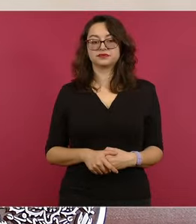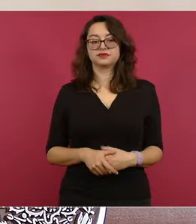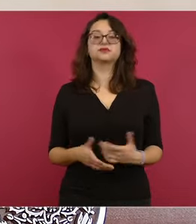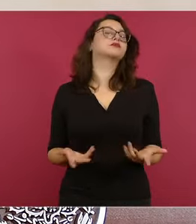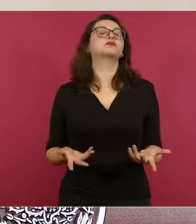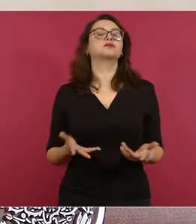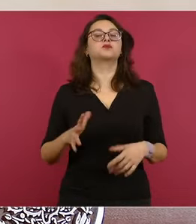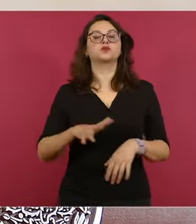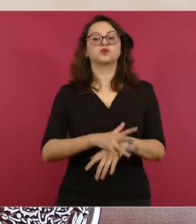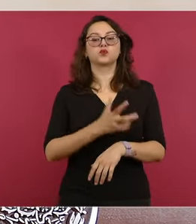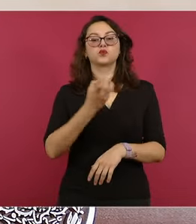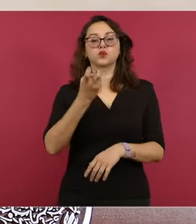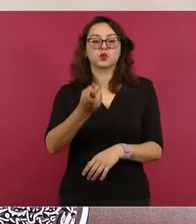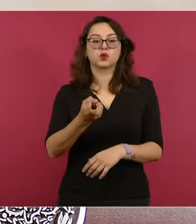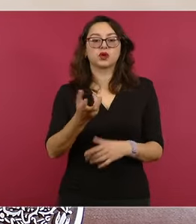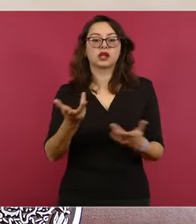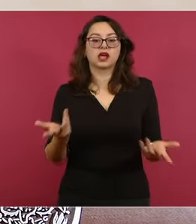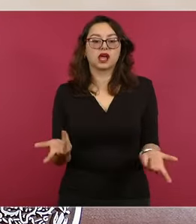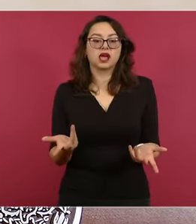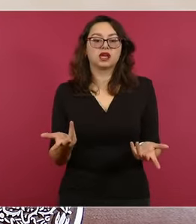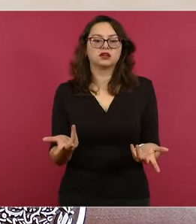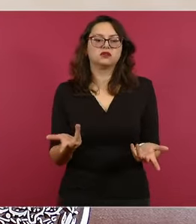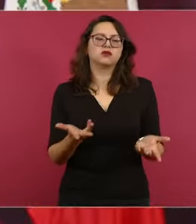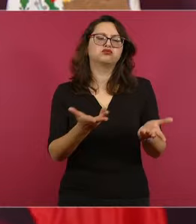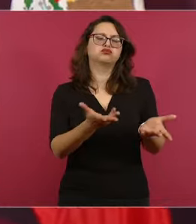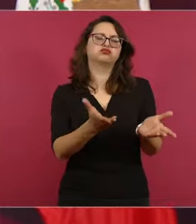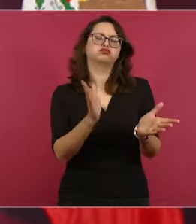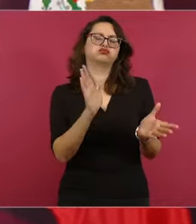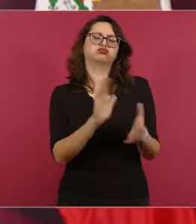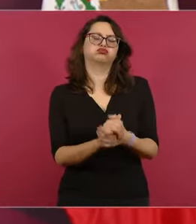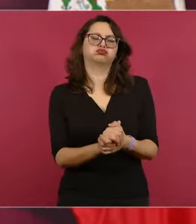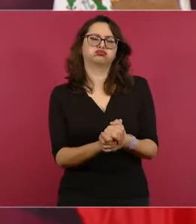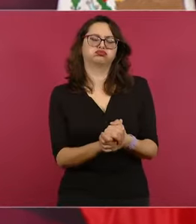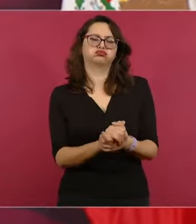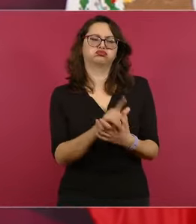hay que ayudar a la Raqui, ternurita.